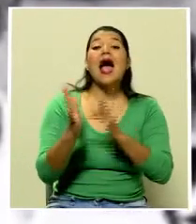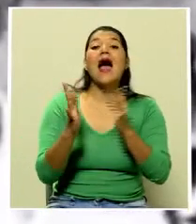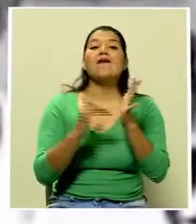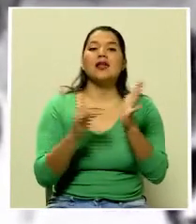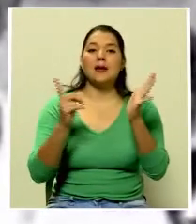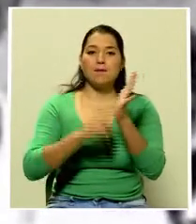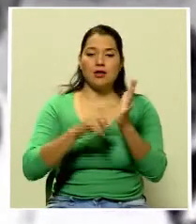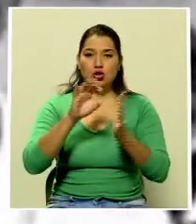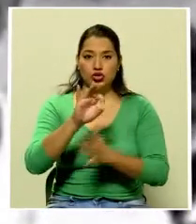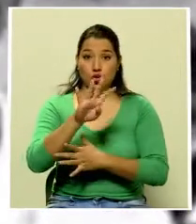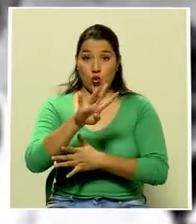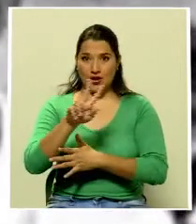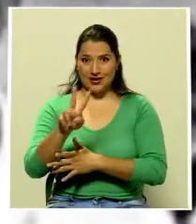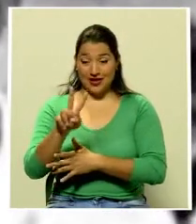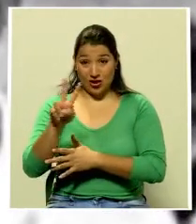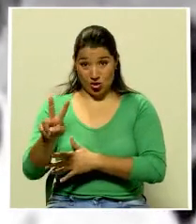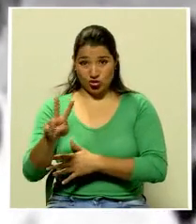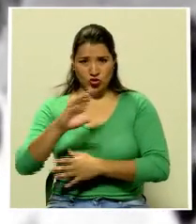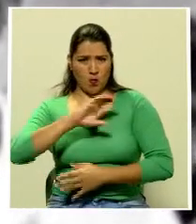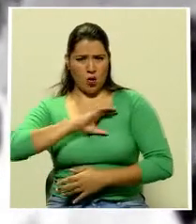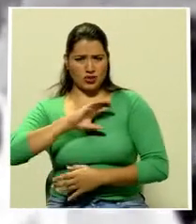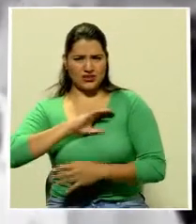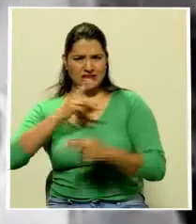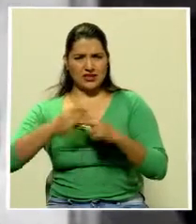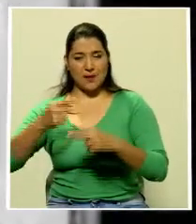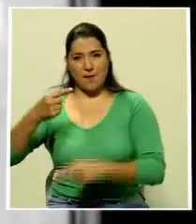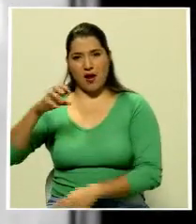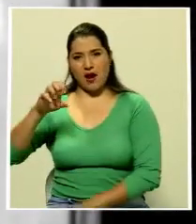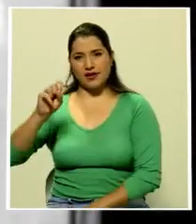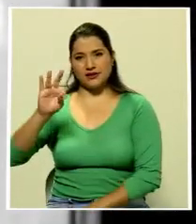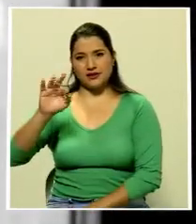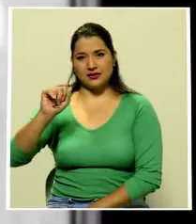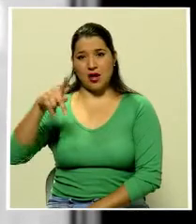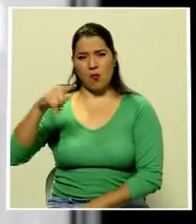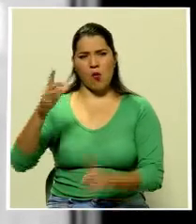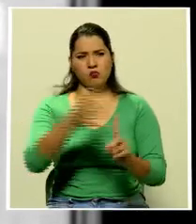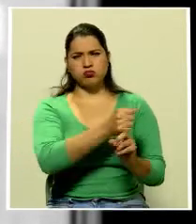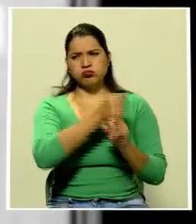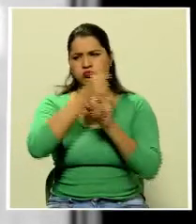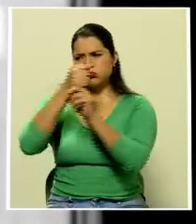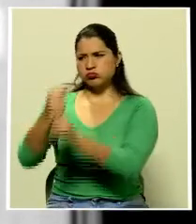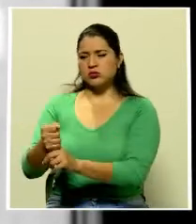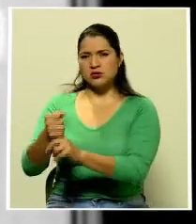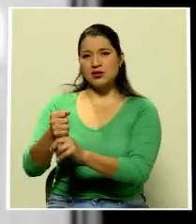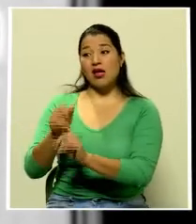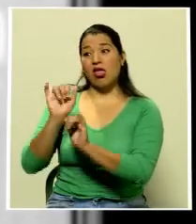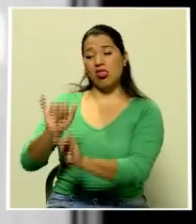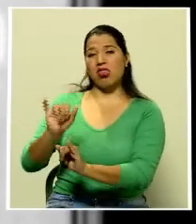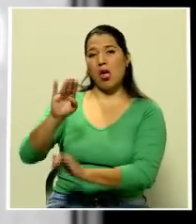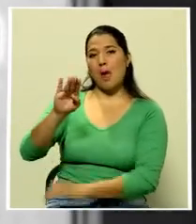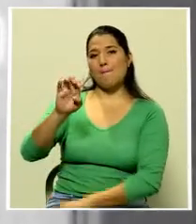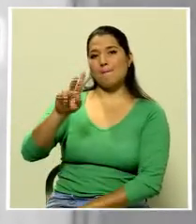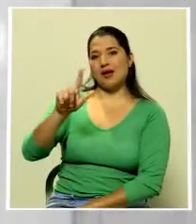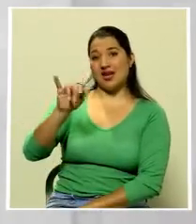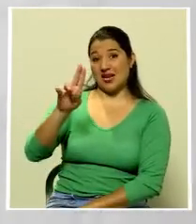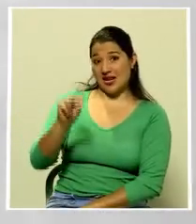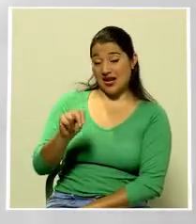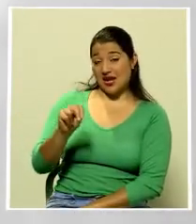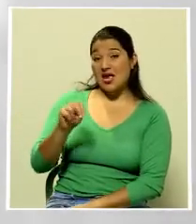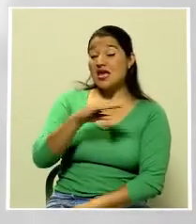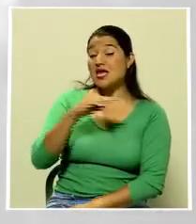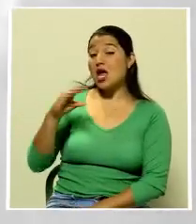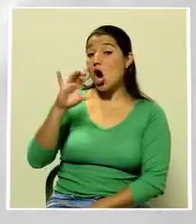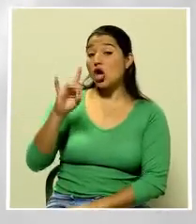fue detenido por la Gestapo, trasladado a Berlín en el verano del siguiente año y ejecutado un 8 de septiembre